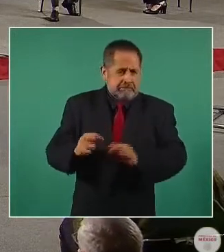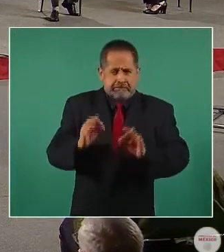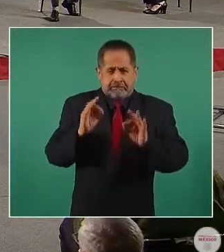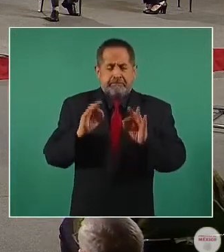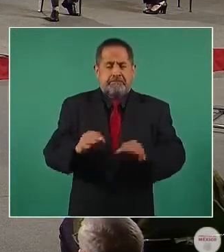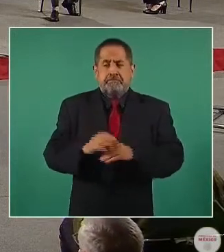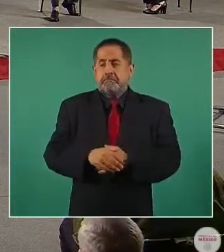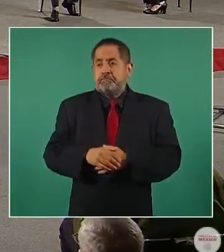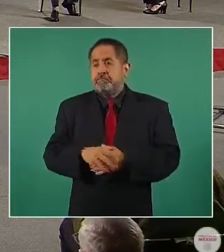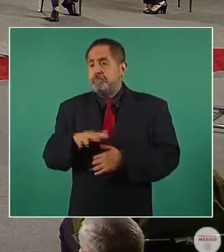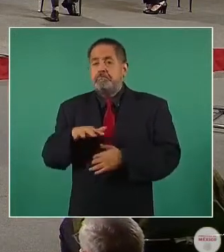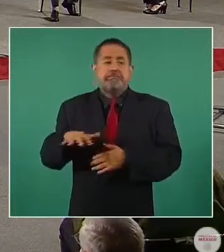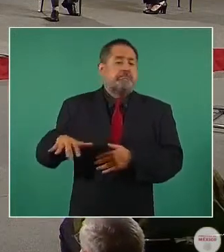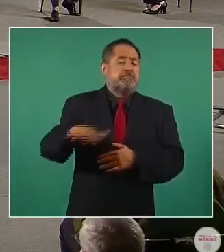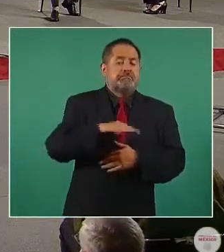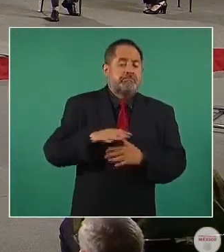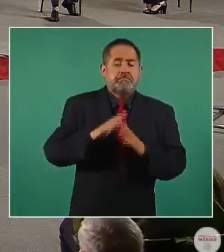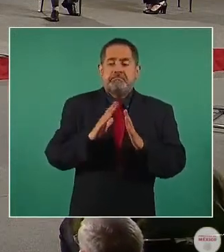Están participando